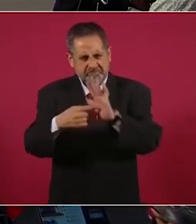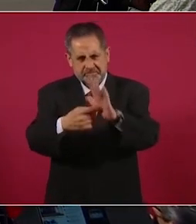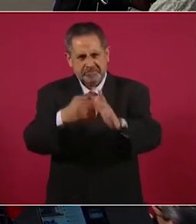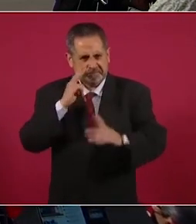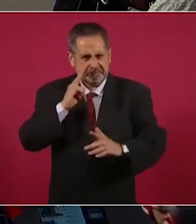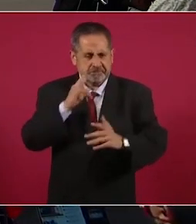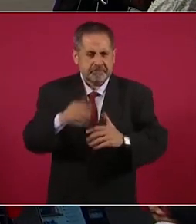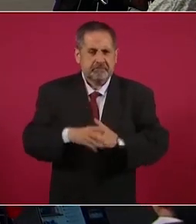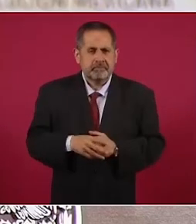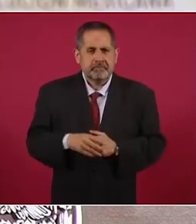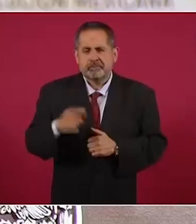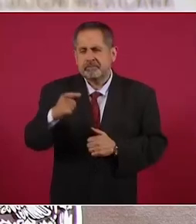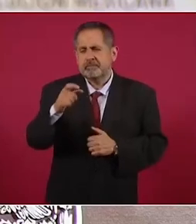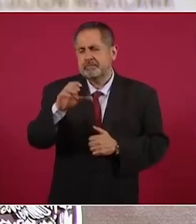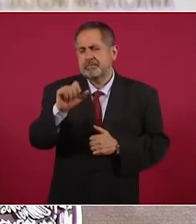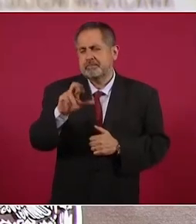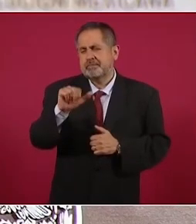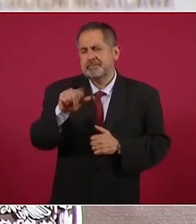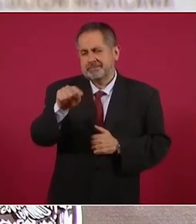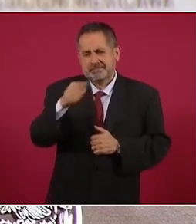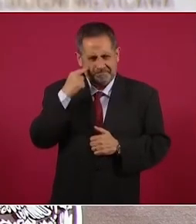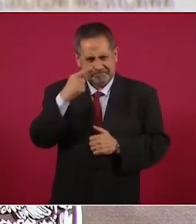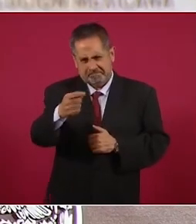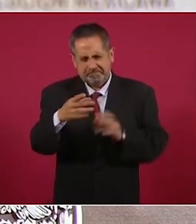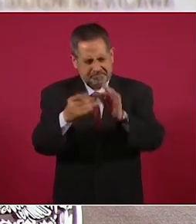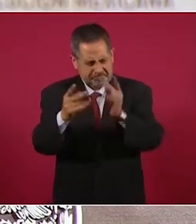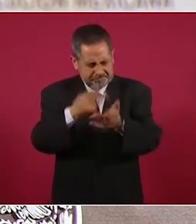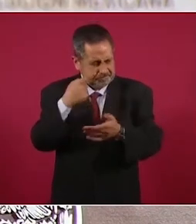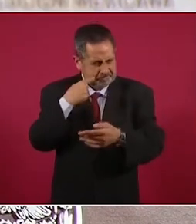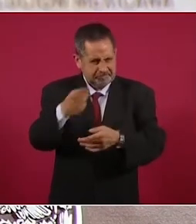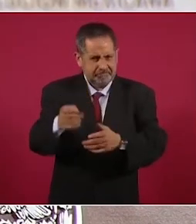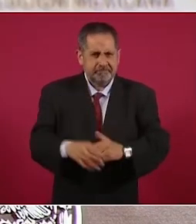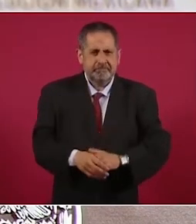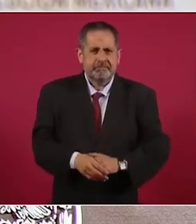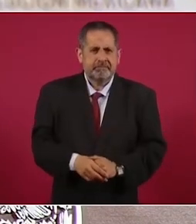de Xcaret, ¿sí?